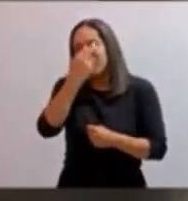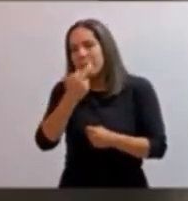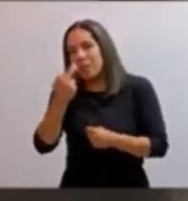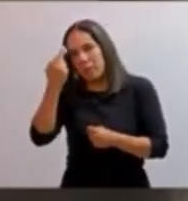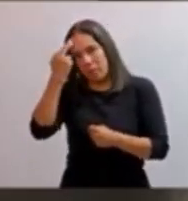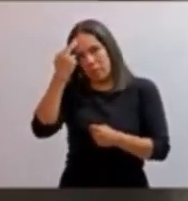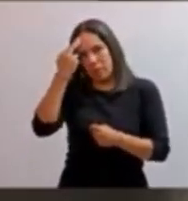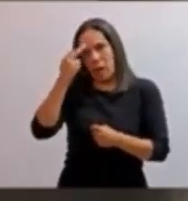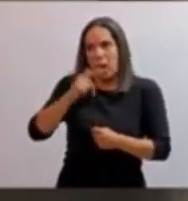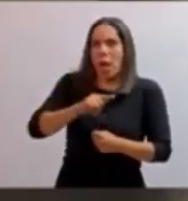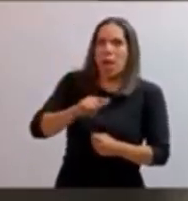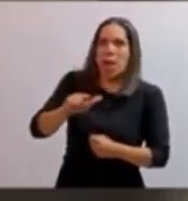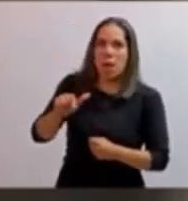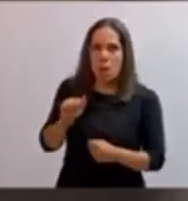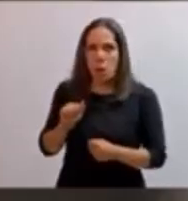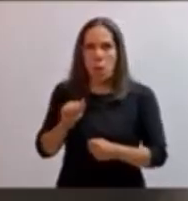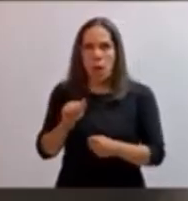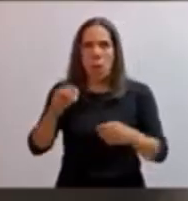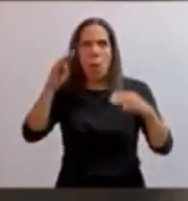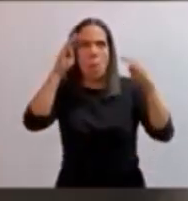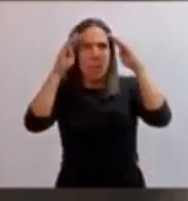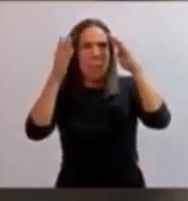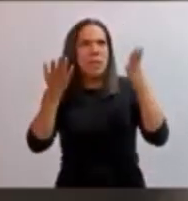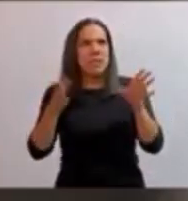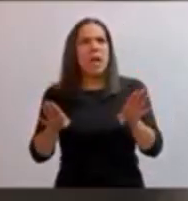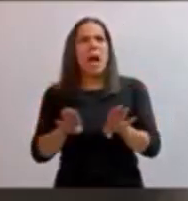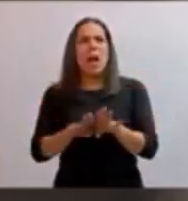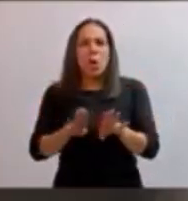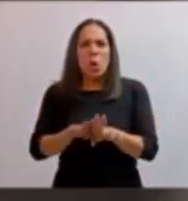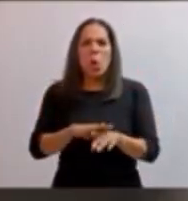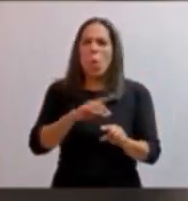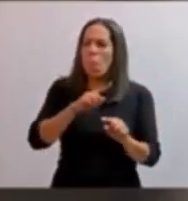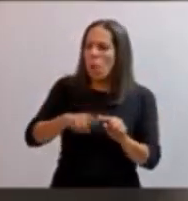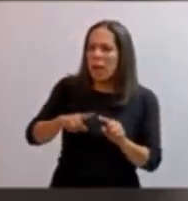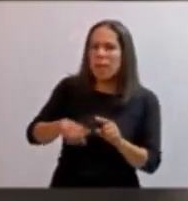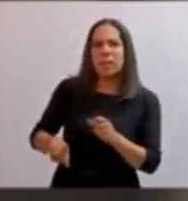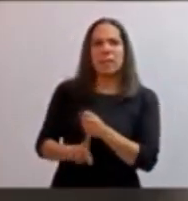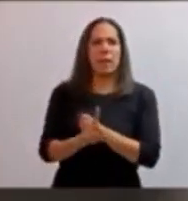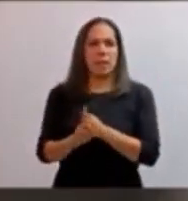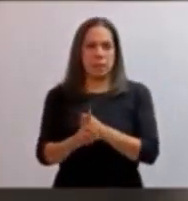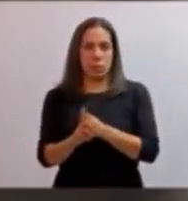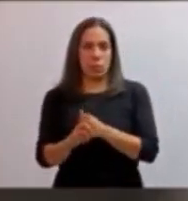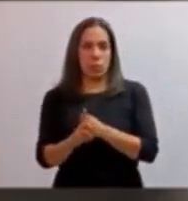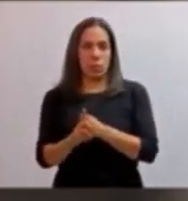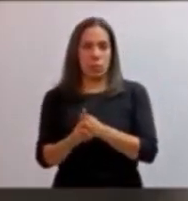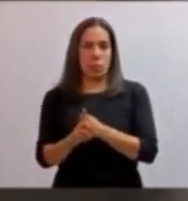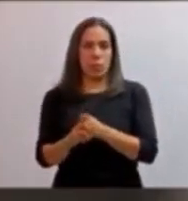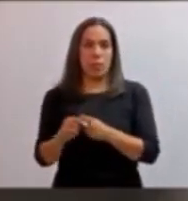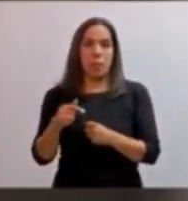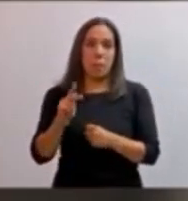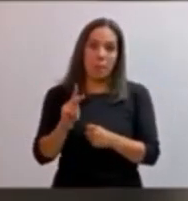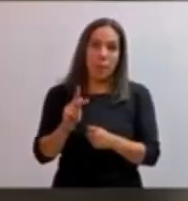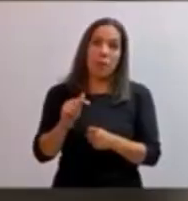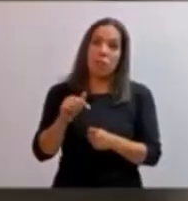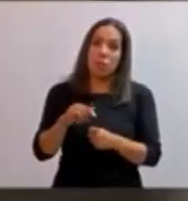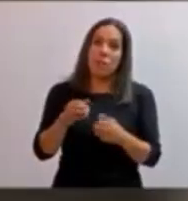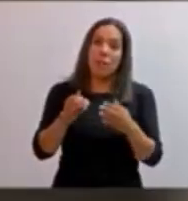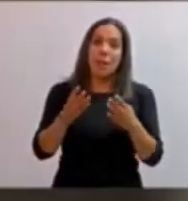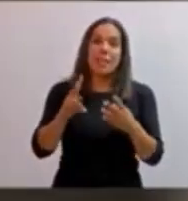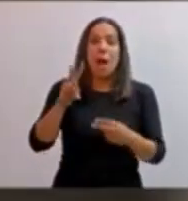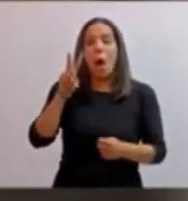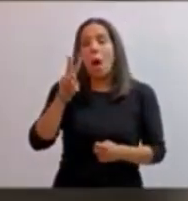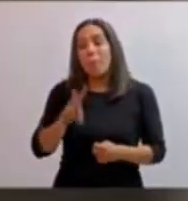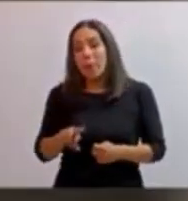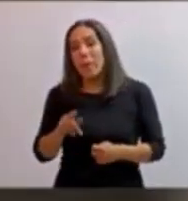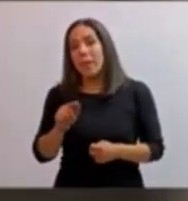que implica, y eso nos parece maravilloso, pero también muy complejo, asistir a la escuela y al aula